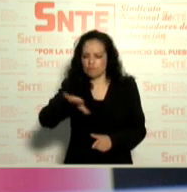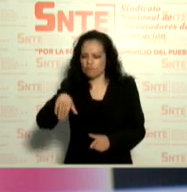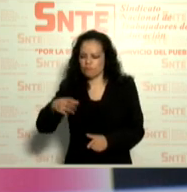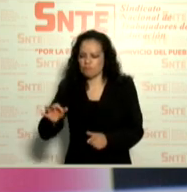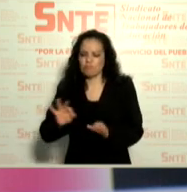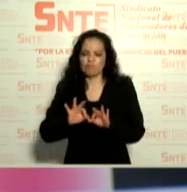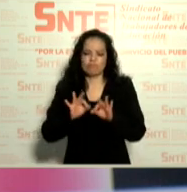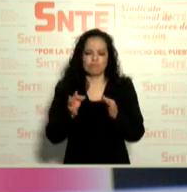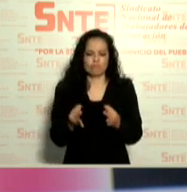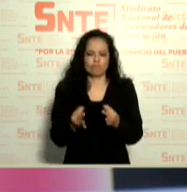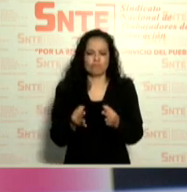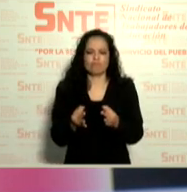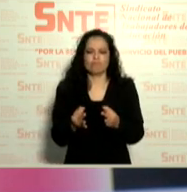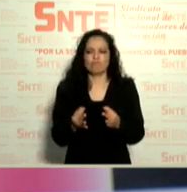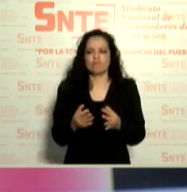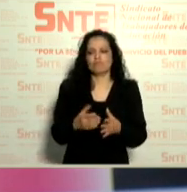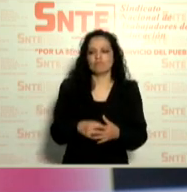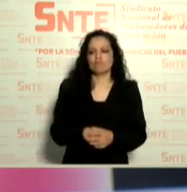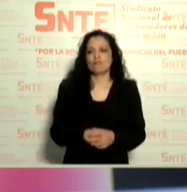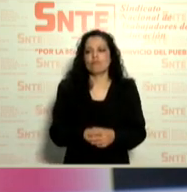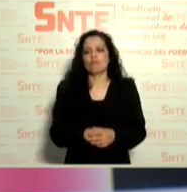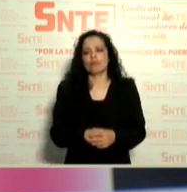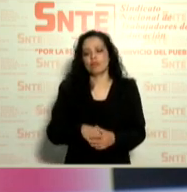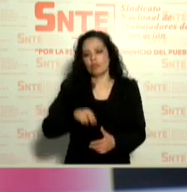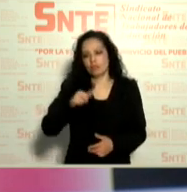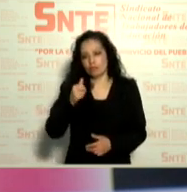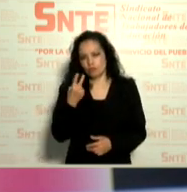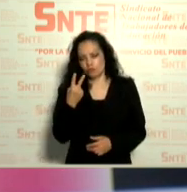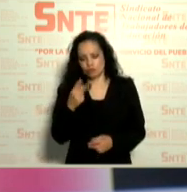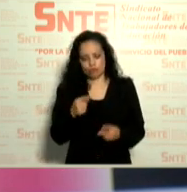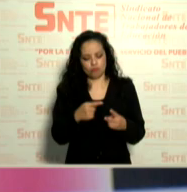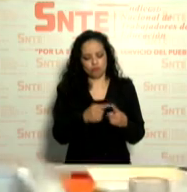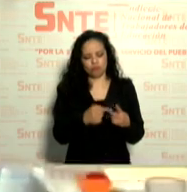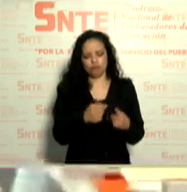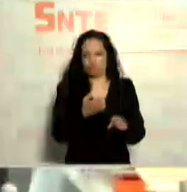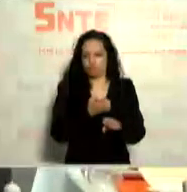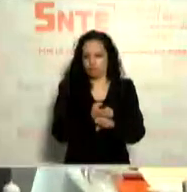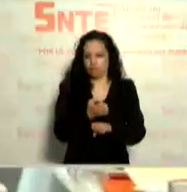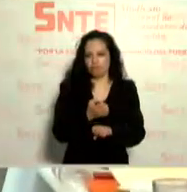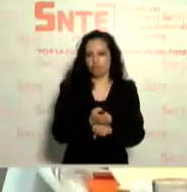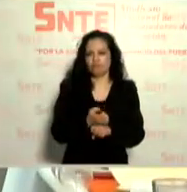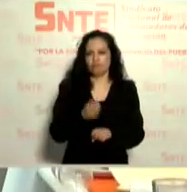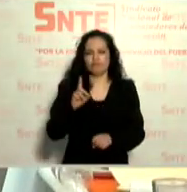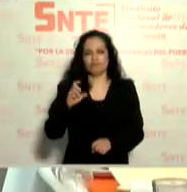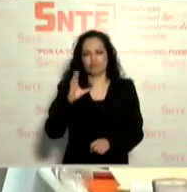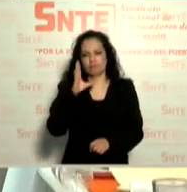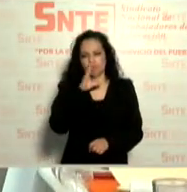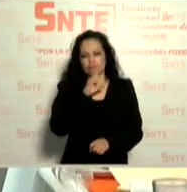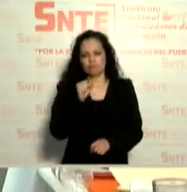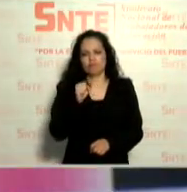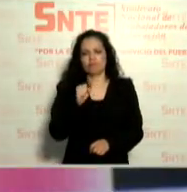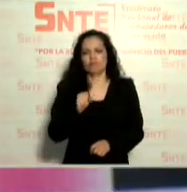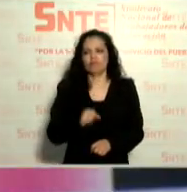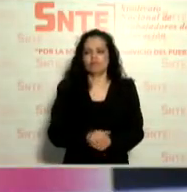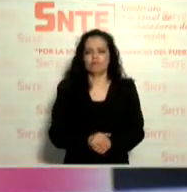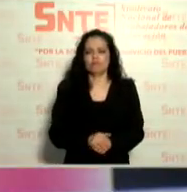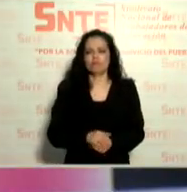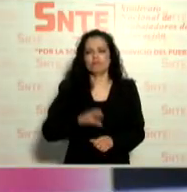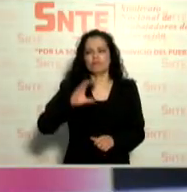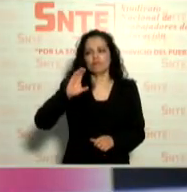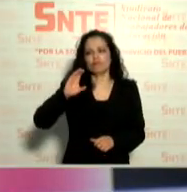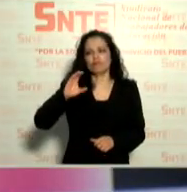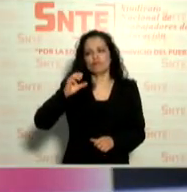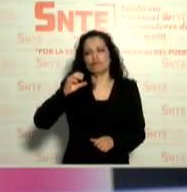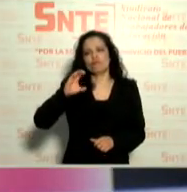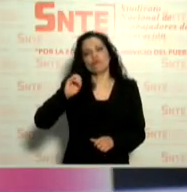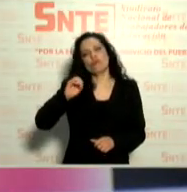que entreguen los libros de texto gratuito a nuestros compañeros y a los alumnos. Compañeras